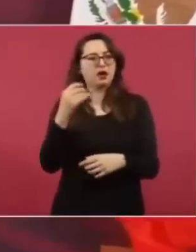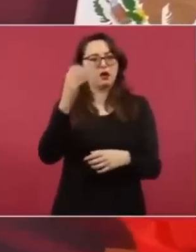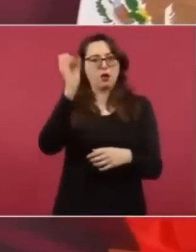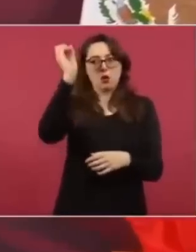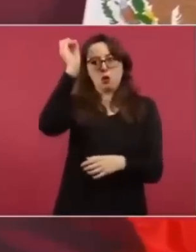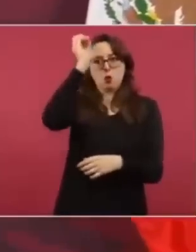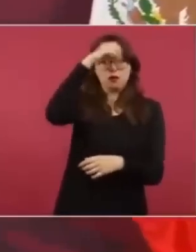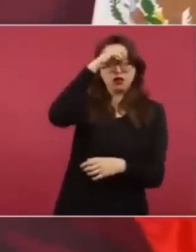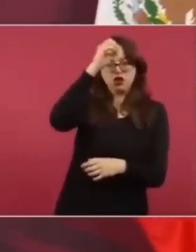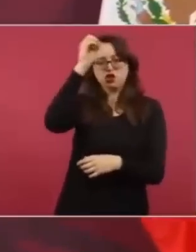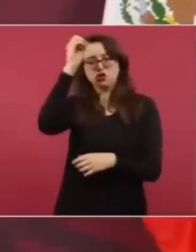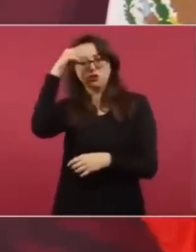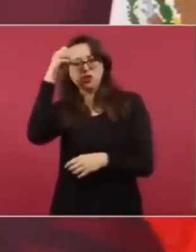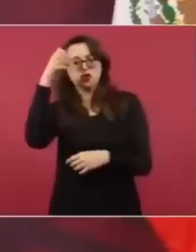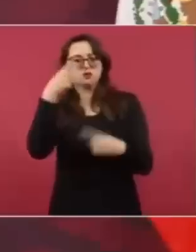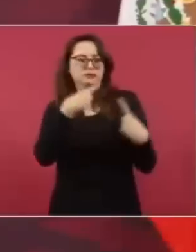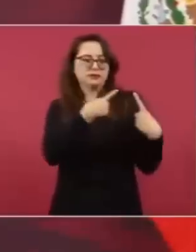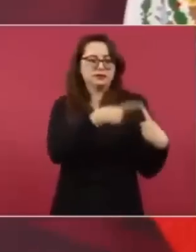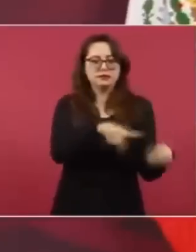el nuestro.